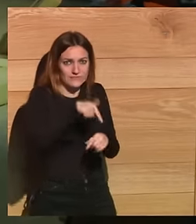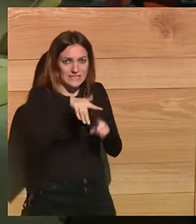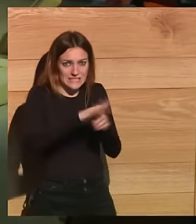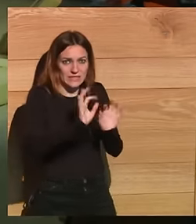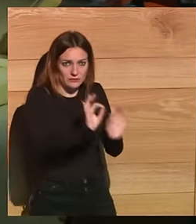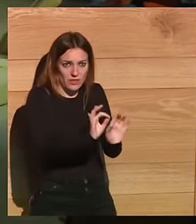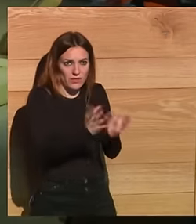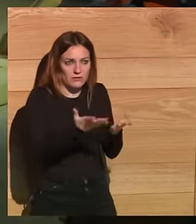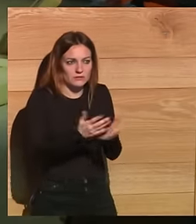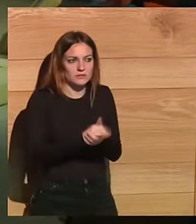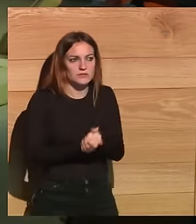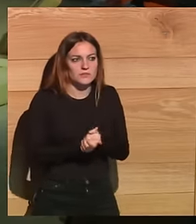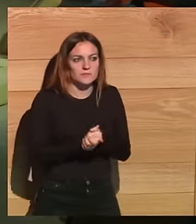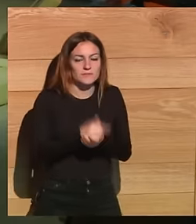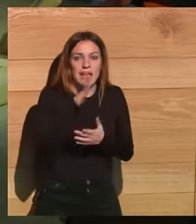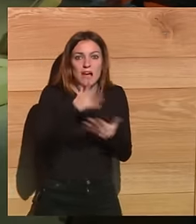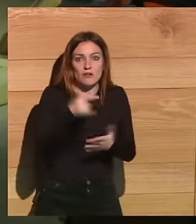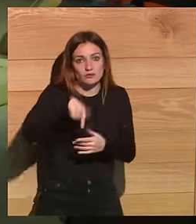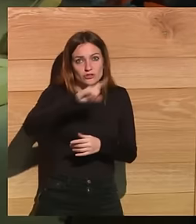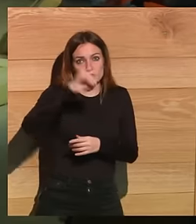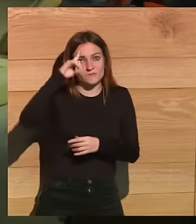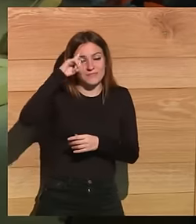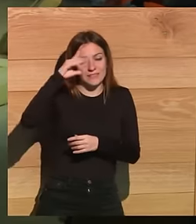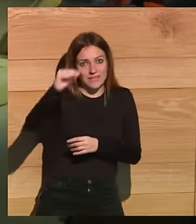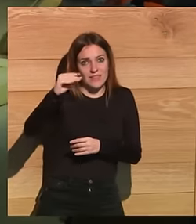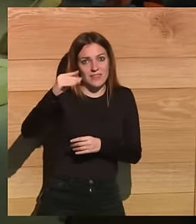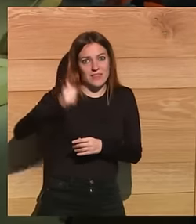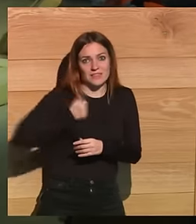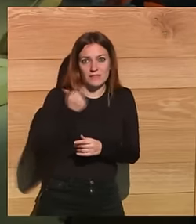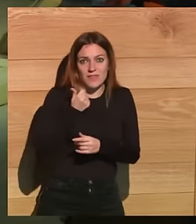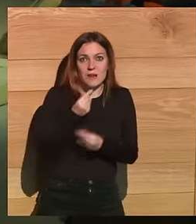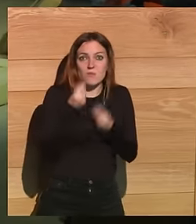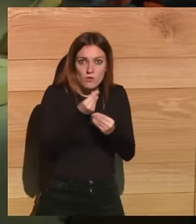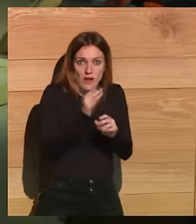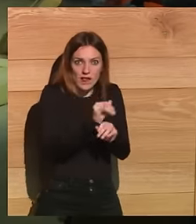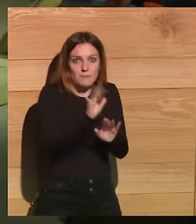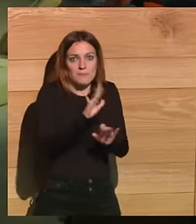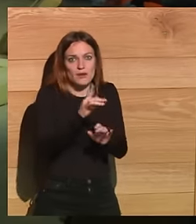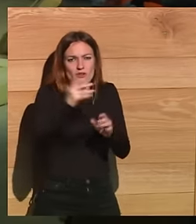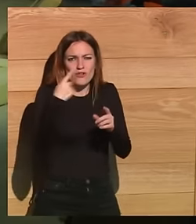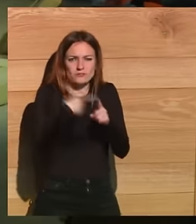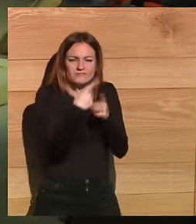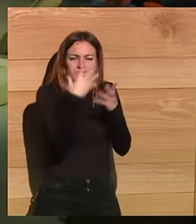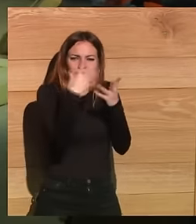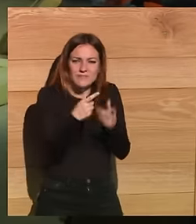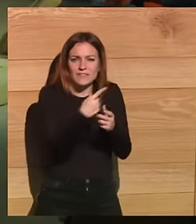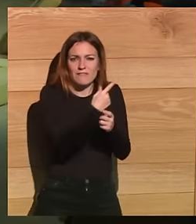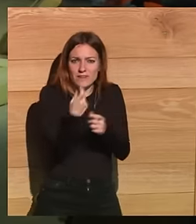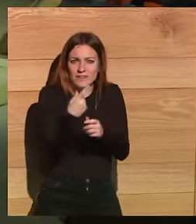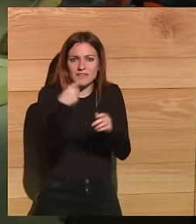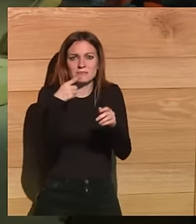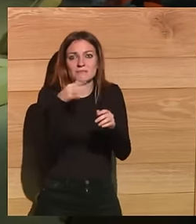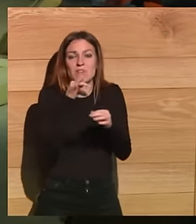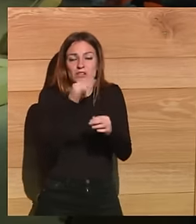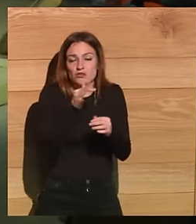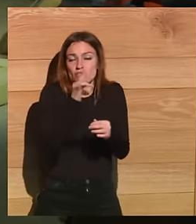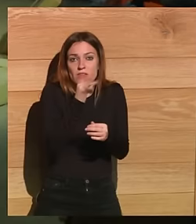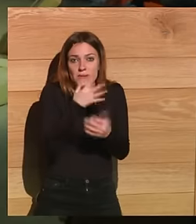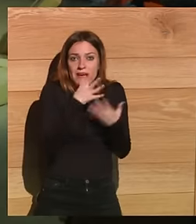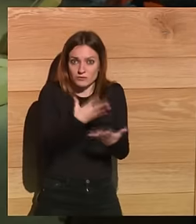inteligencia artificial muy buena, pero la matemática, los cálculos matemáticos de cómo funcionan, no está siendo bien desarrollada, se está desarrollando